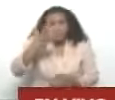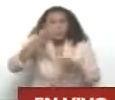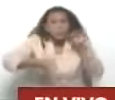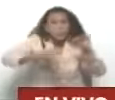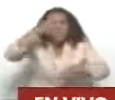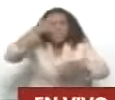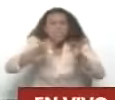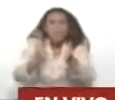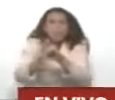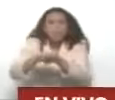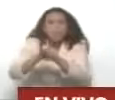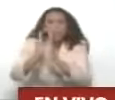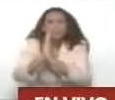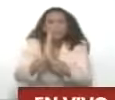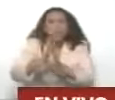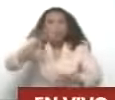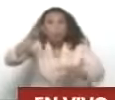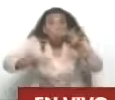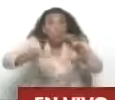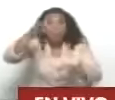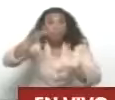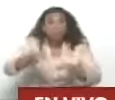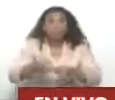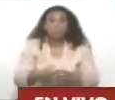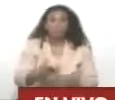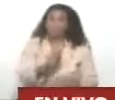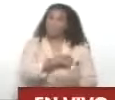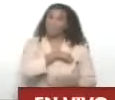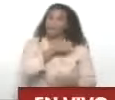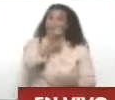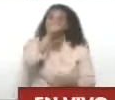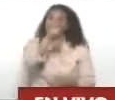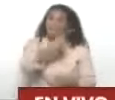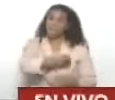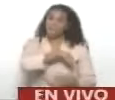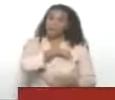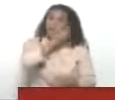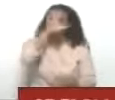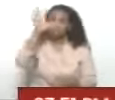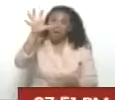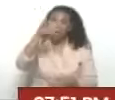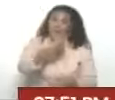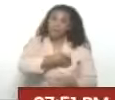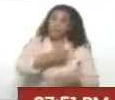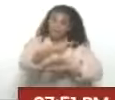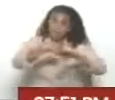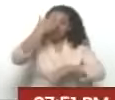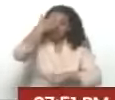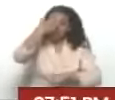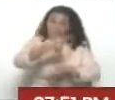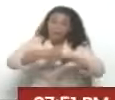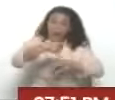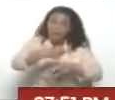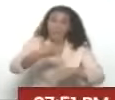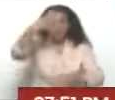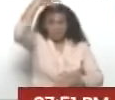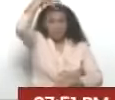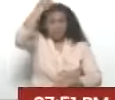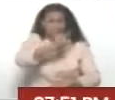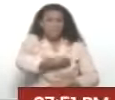justicia. España no ha respondido. La justicia española, el gobierno español, el rey de